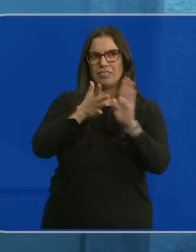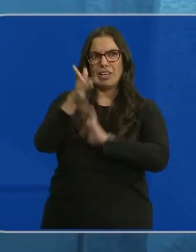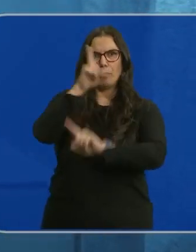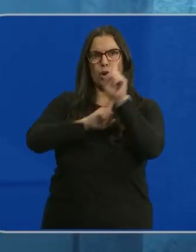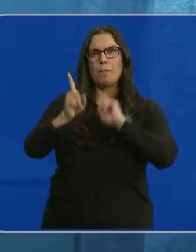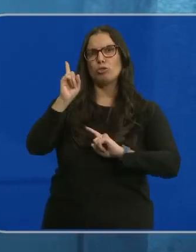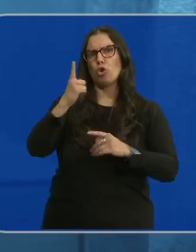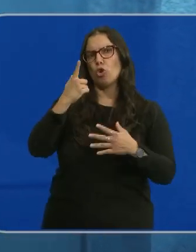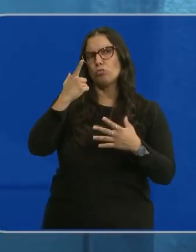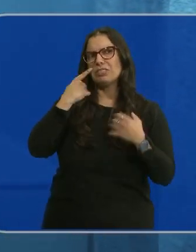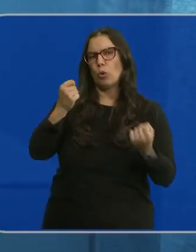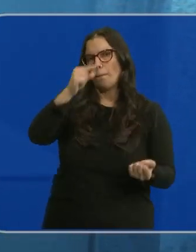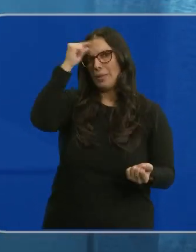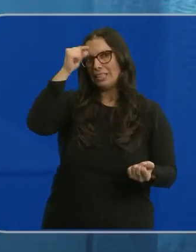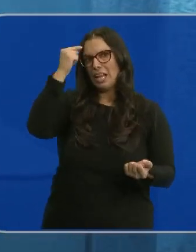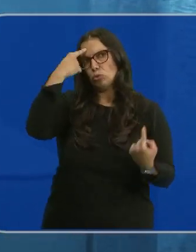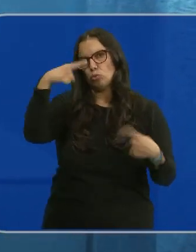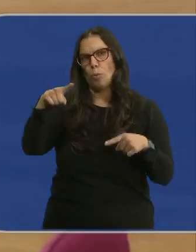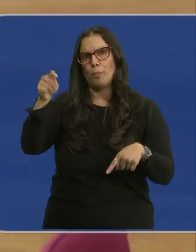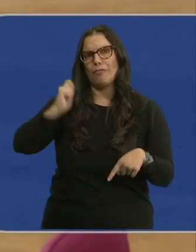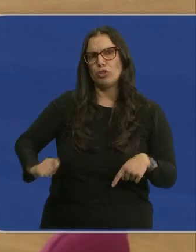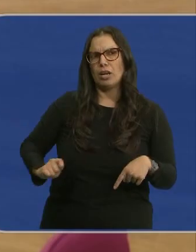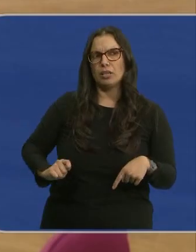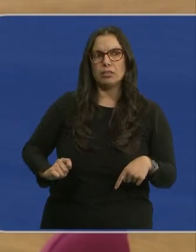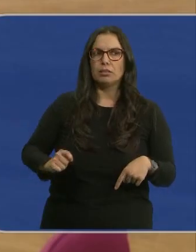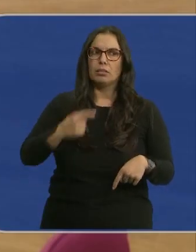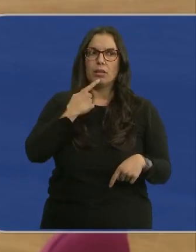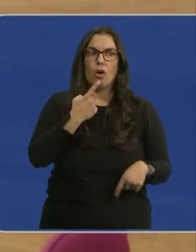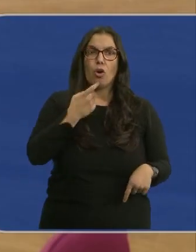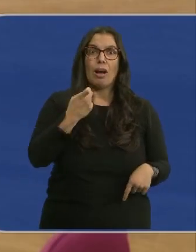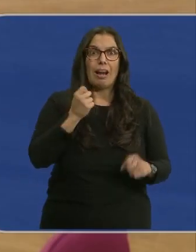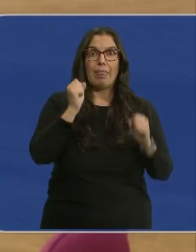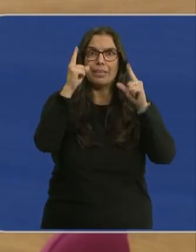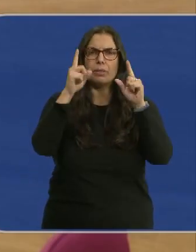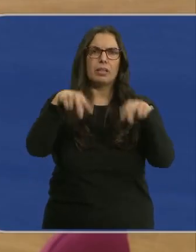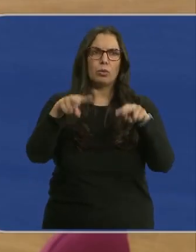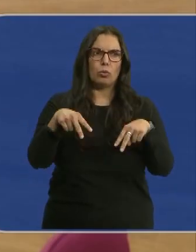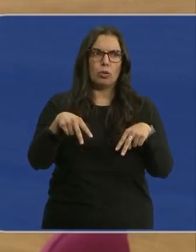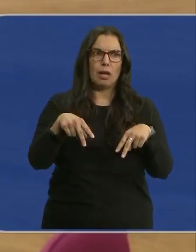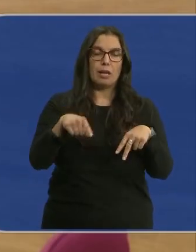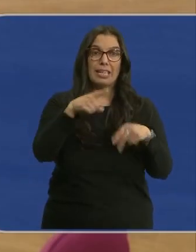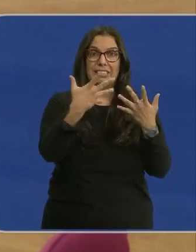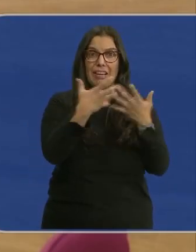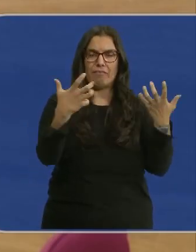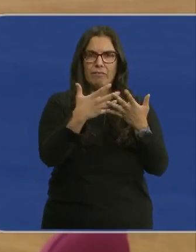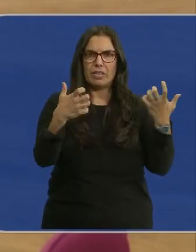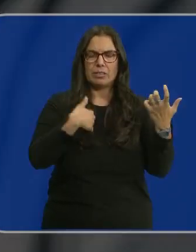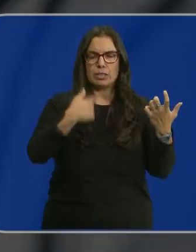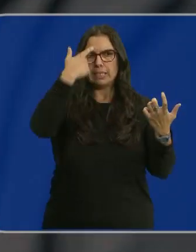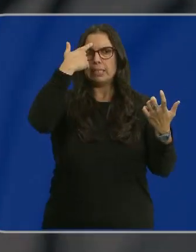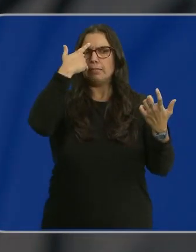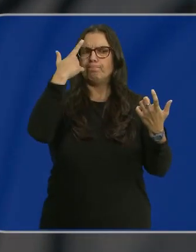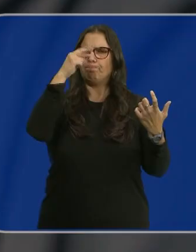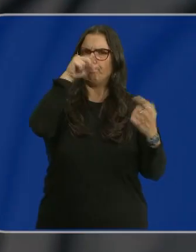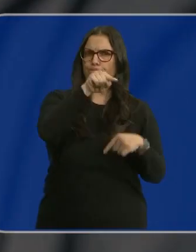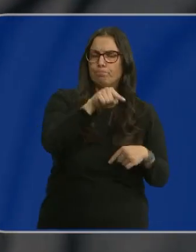salud mental que deban solventar los profesionales. La típica frase de ojalá no me despertara, por ejemplo, nos tiene que hacer un clic en la cabeza.